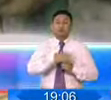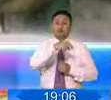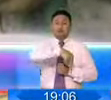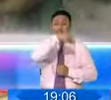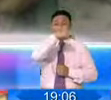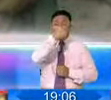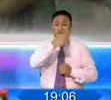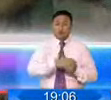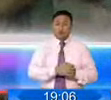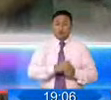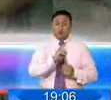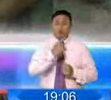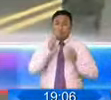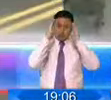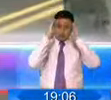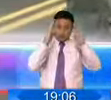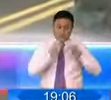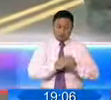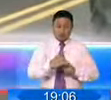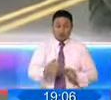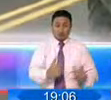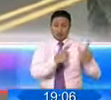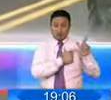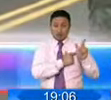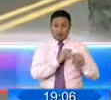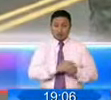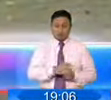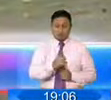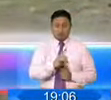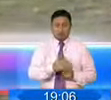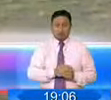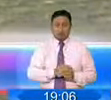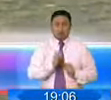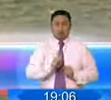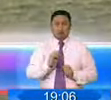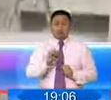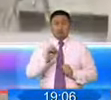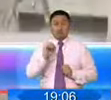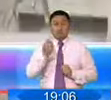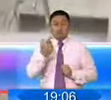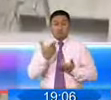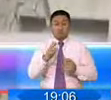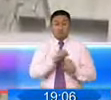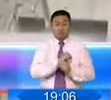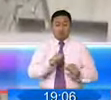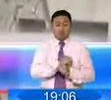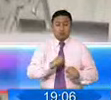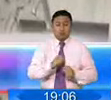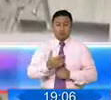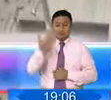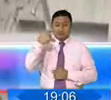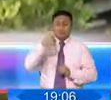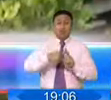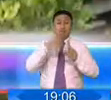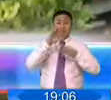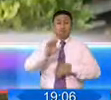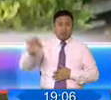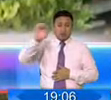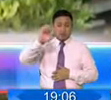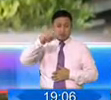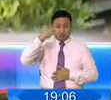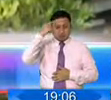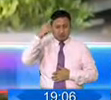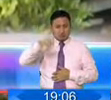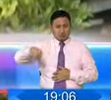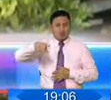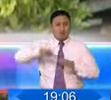solo debe ser abordado desde la militarización. Con los primeros atentados suscitados desde enero, determinaron que en